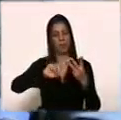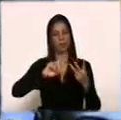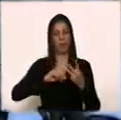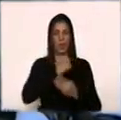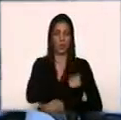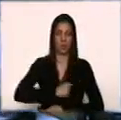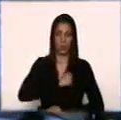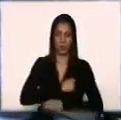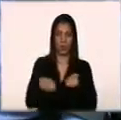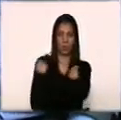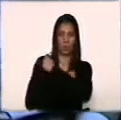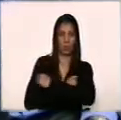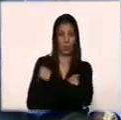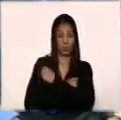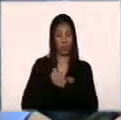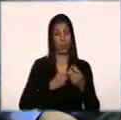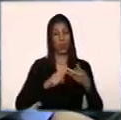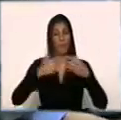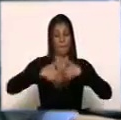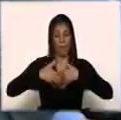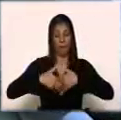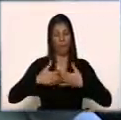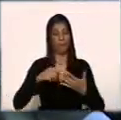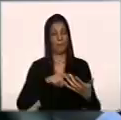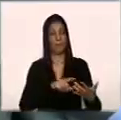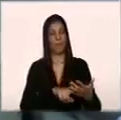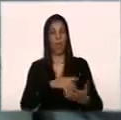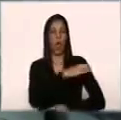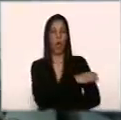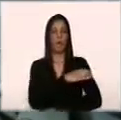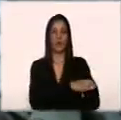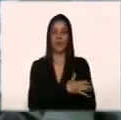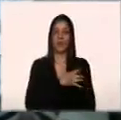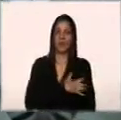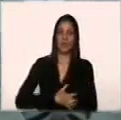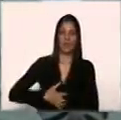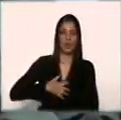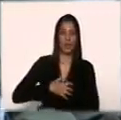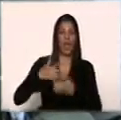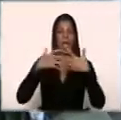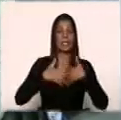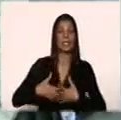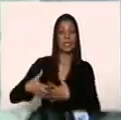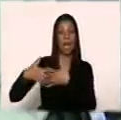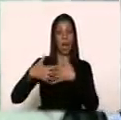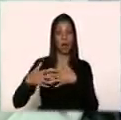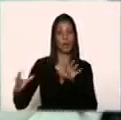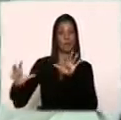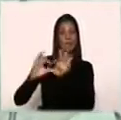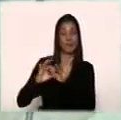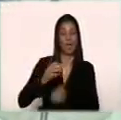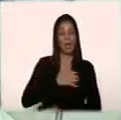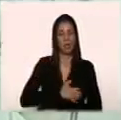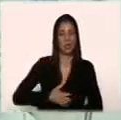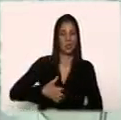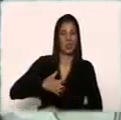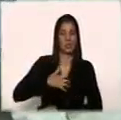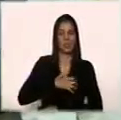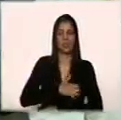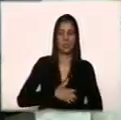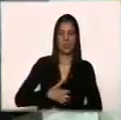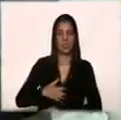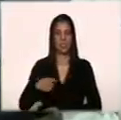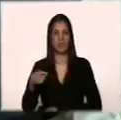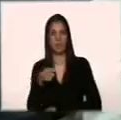la derecha fascista del imperio norteamericano nos